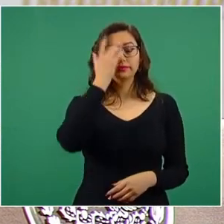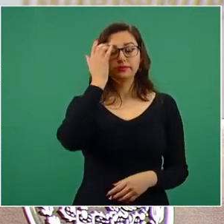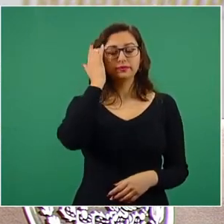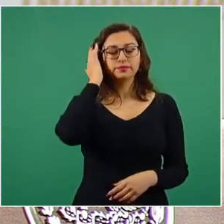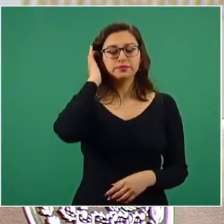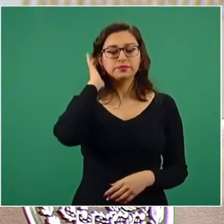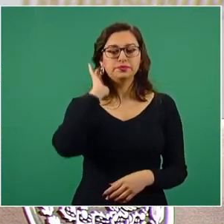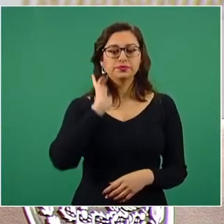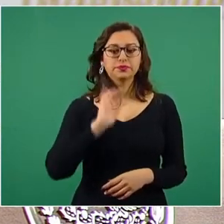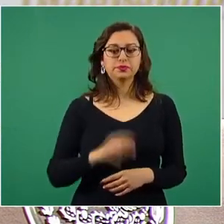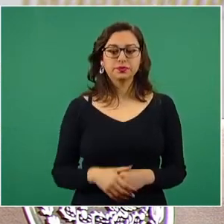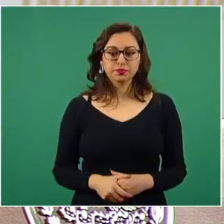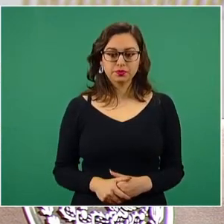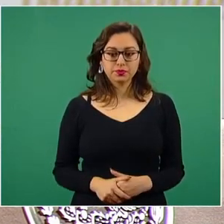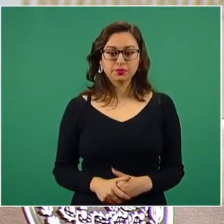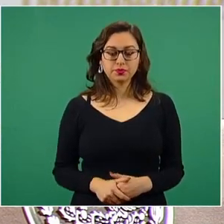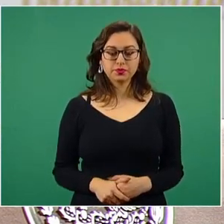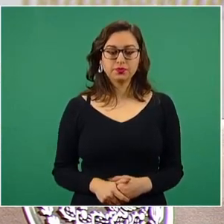estamos